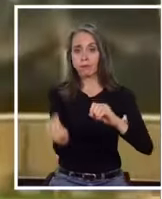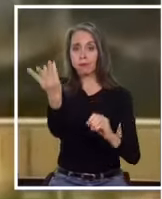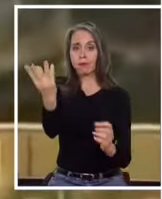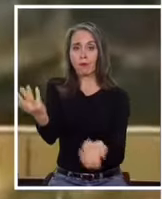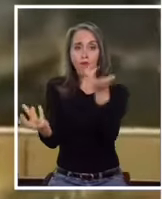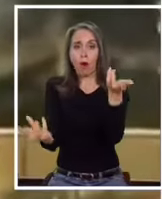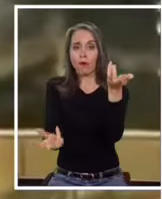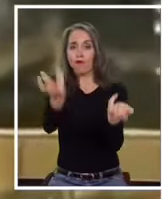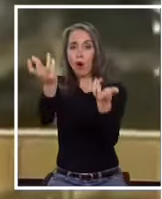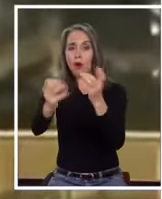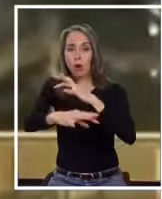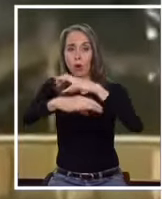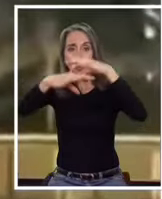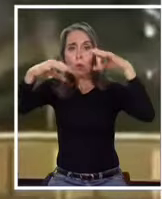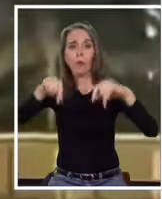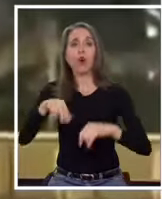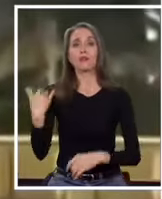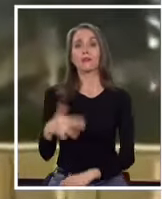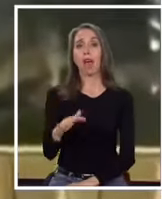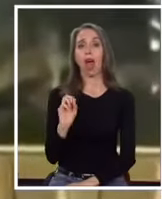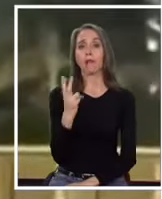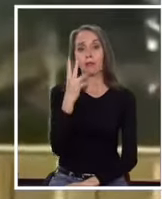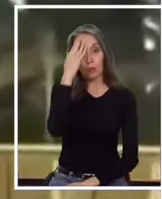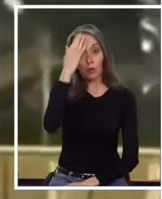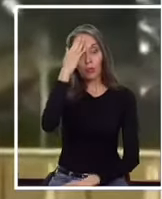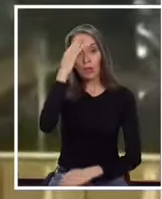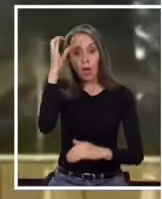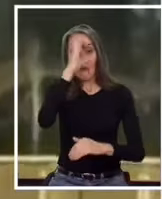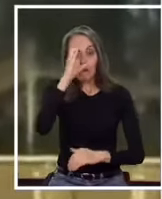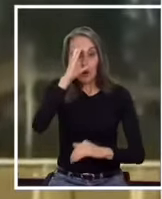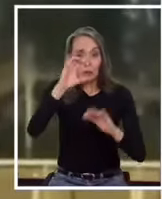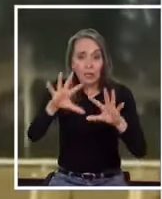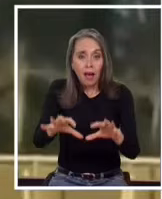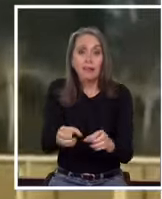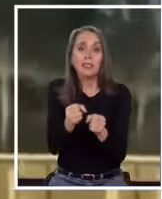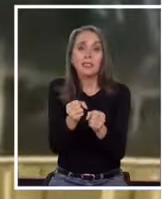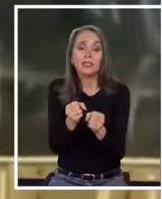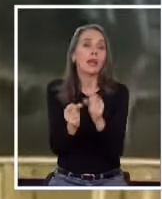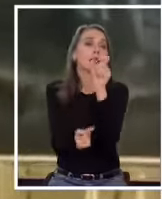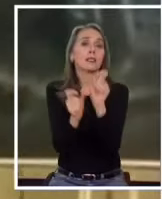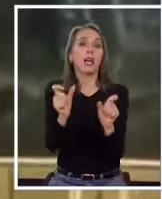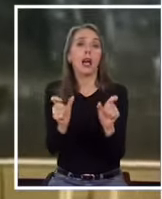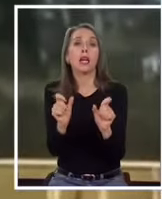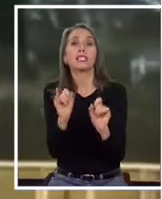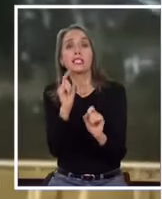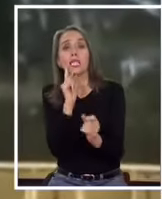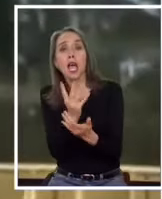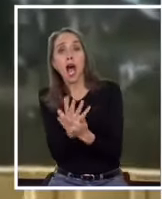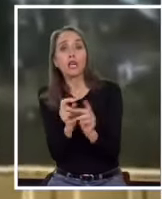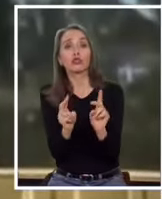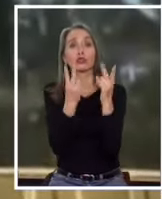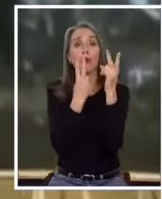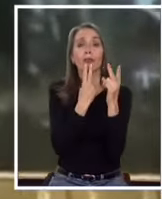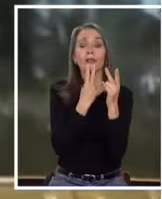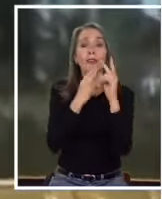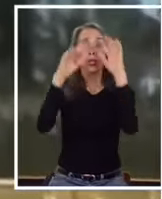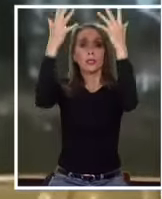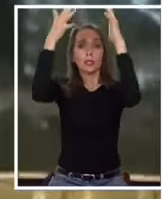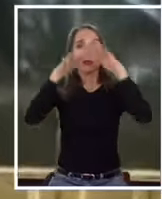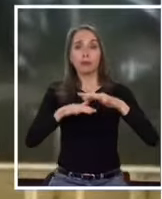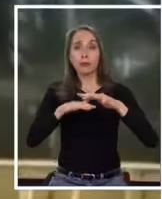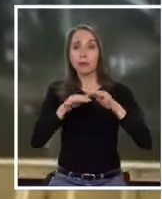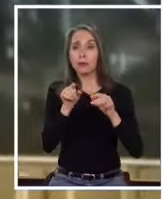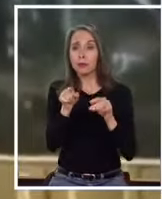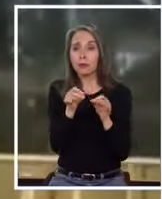segunda jornada en las tareas de rescate y búsqueda de posibles sobrevivientes en la tragedia de